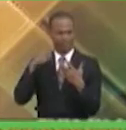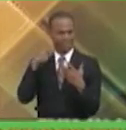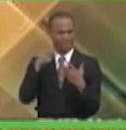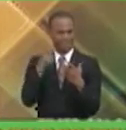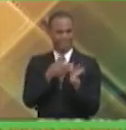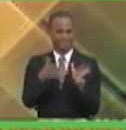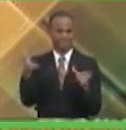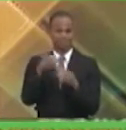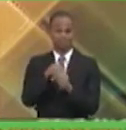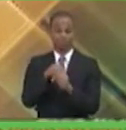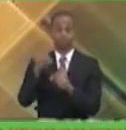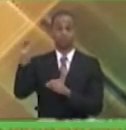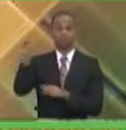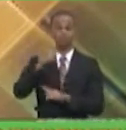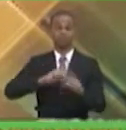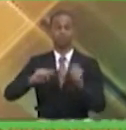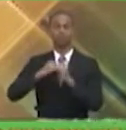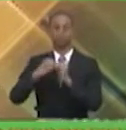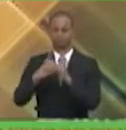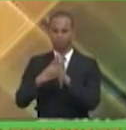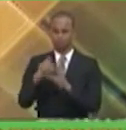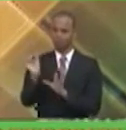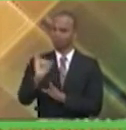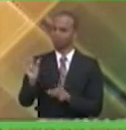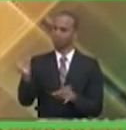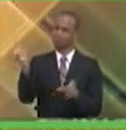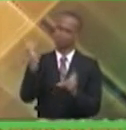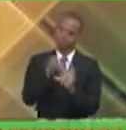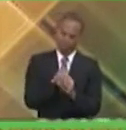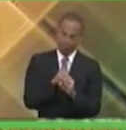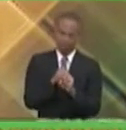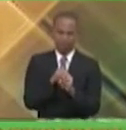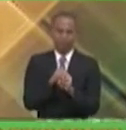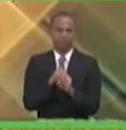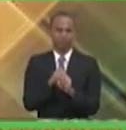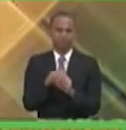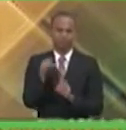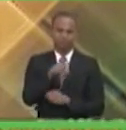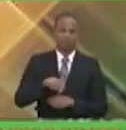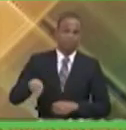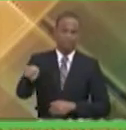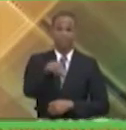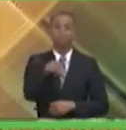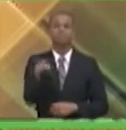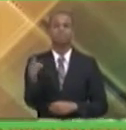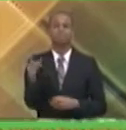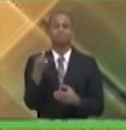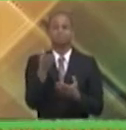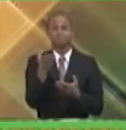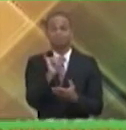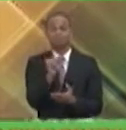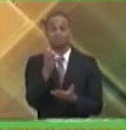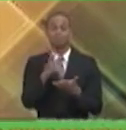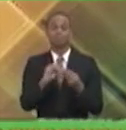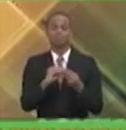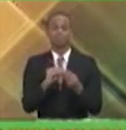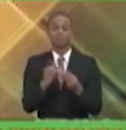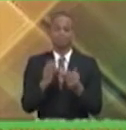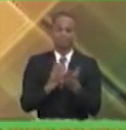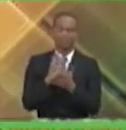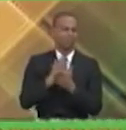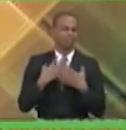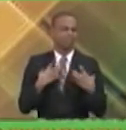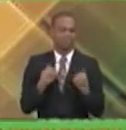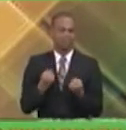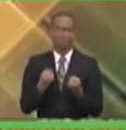donde las personas con discapacidad también participen, que son parte, de, como usted dijo, derecho a la